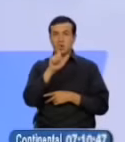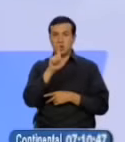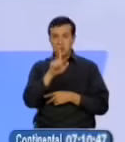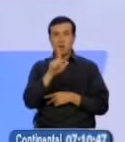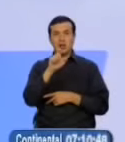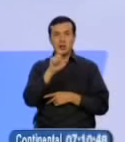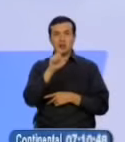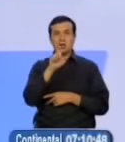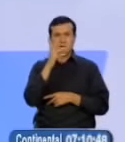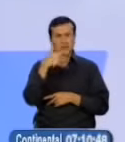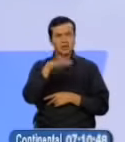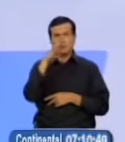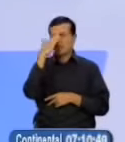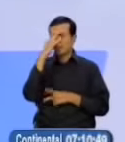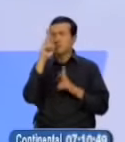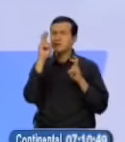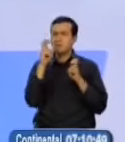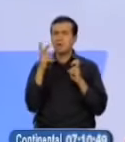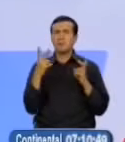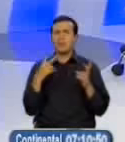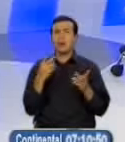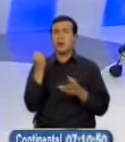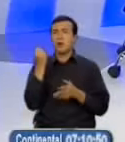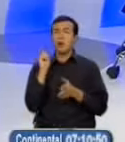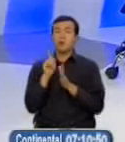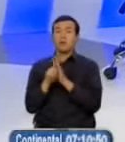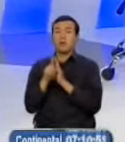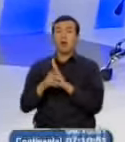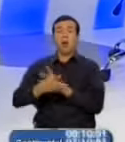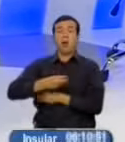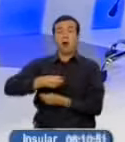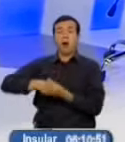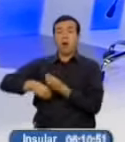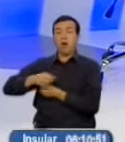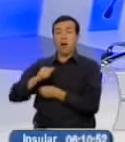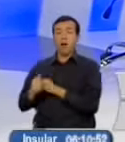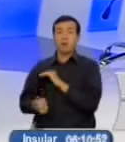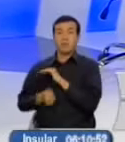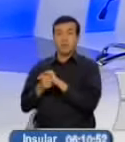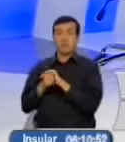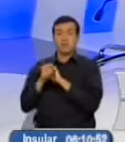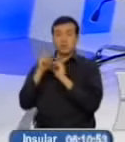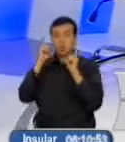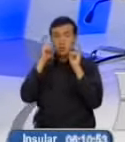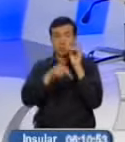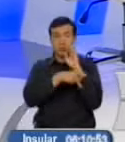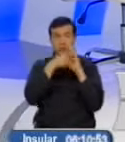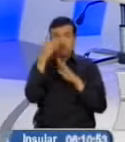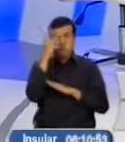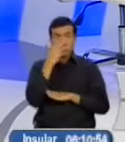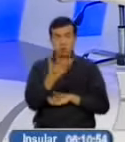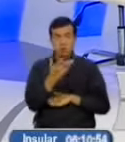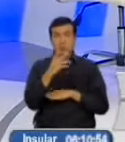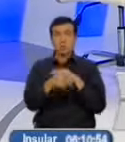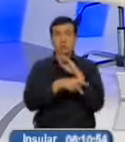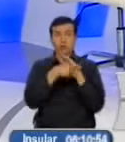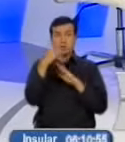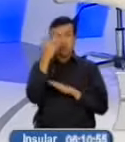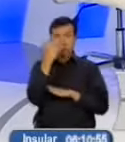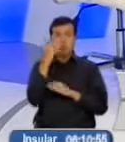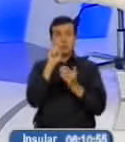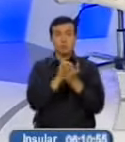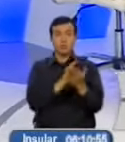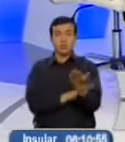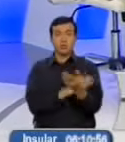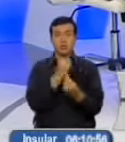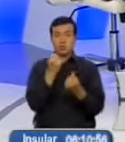estaba relacionado con el tema de los depósitos y las transferencias vinculadas al manejo de la refinería de Esmeraldas, una refinería que en proyecto